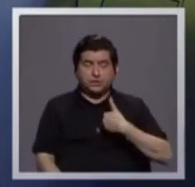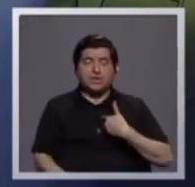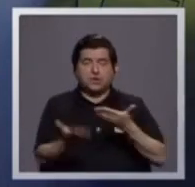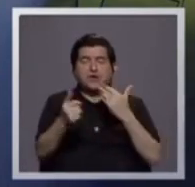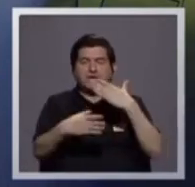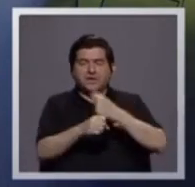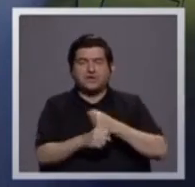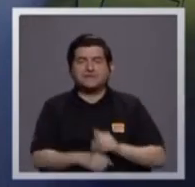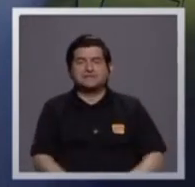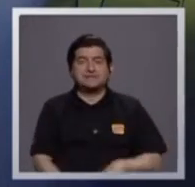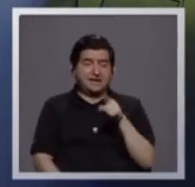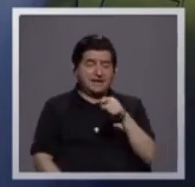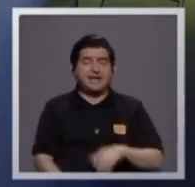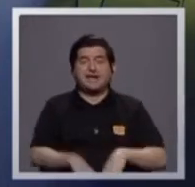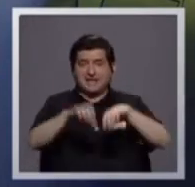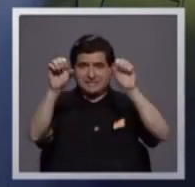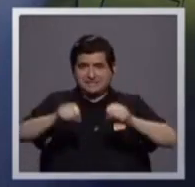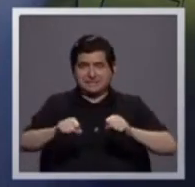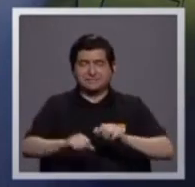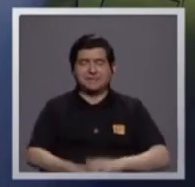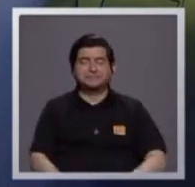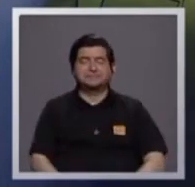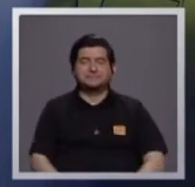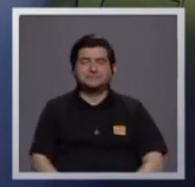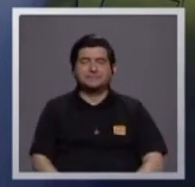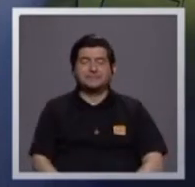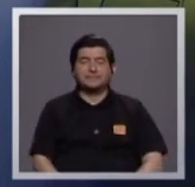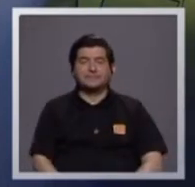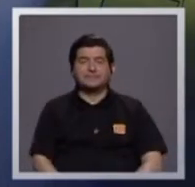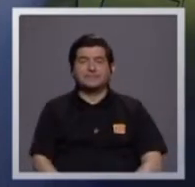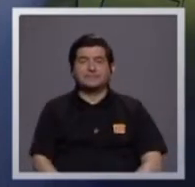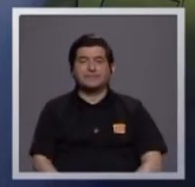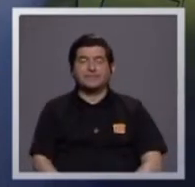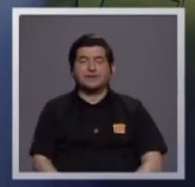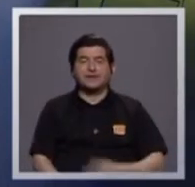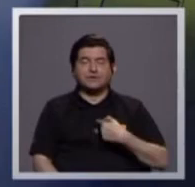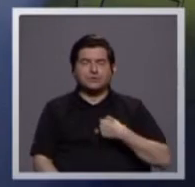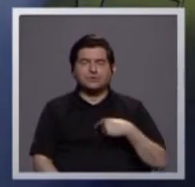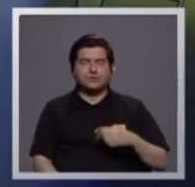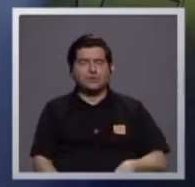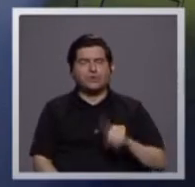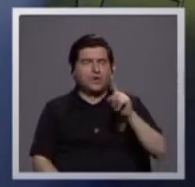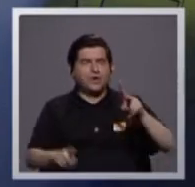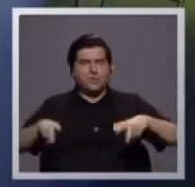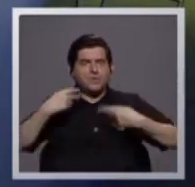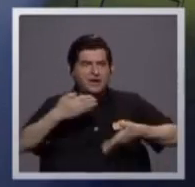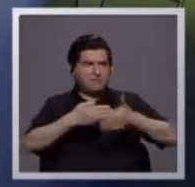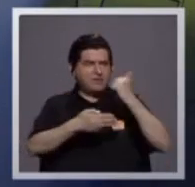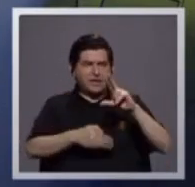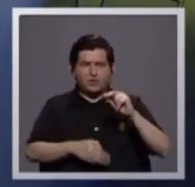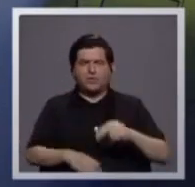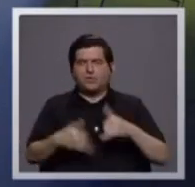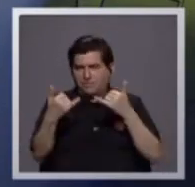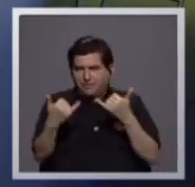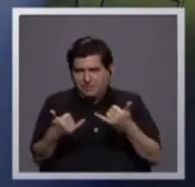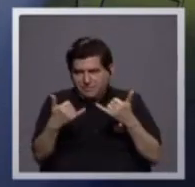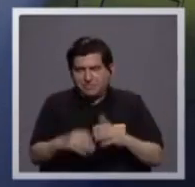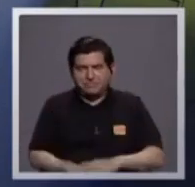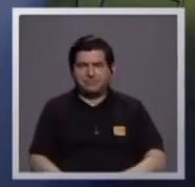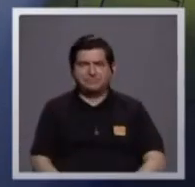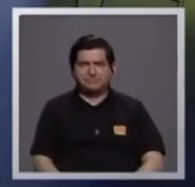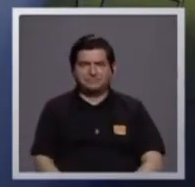a cabo en el CIEDIN. Yo, no en una vida anterior, sino en una vida reciente,